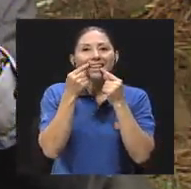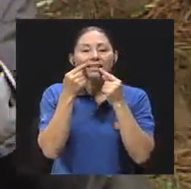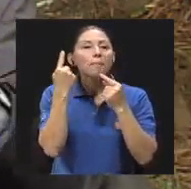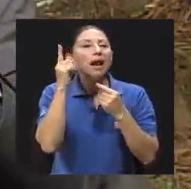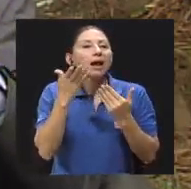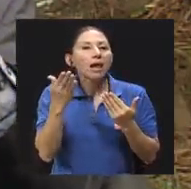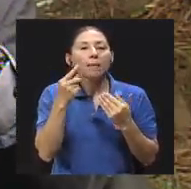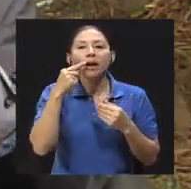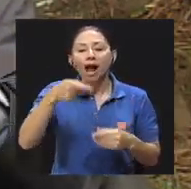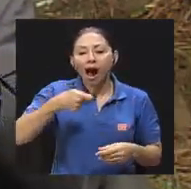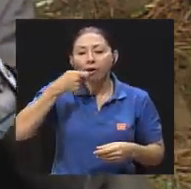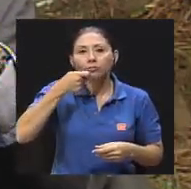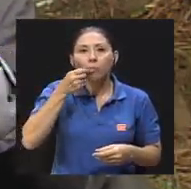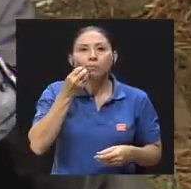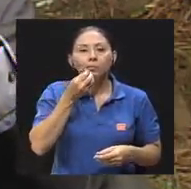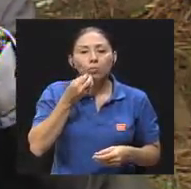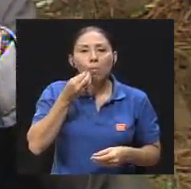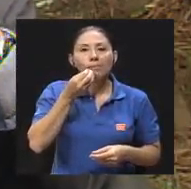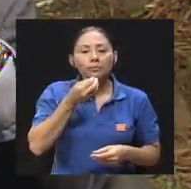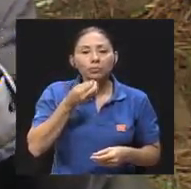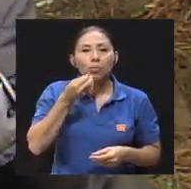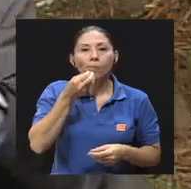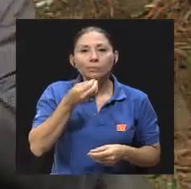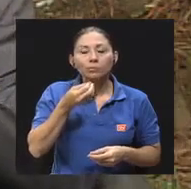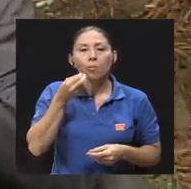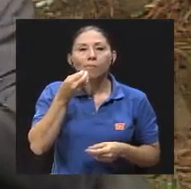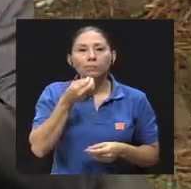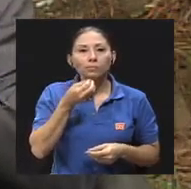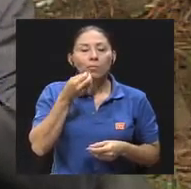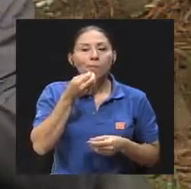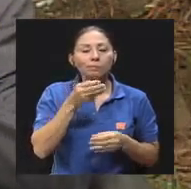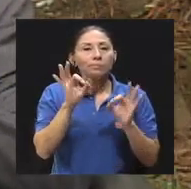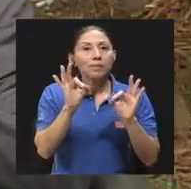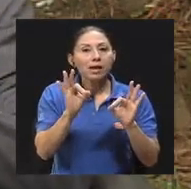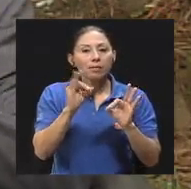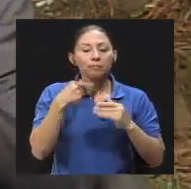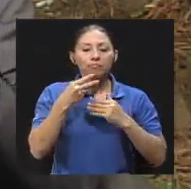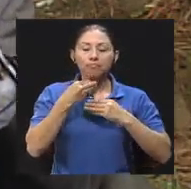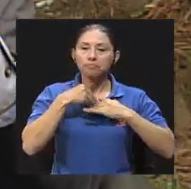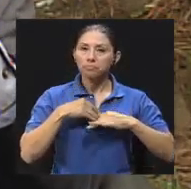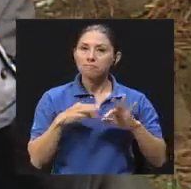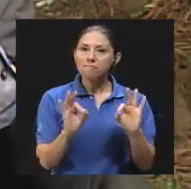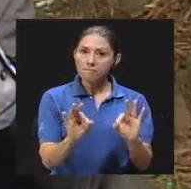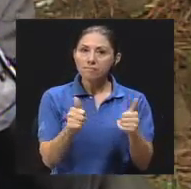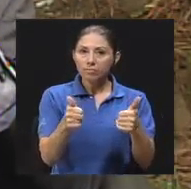no tenga que producir ácidos, sustancias en demasía que más bien irriten.